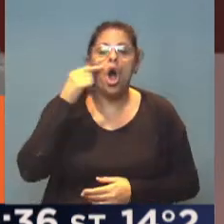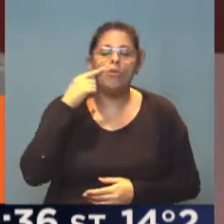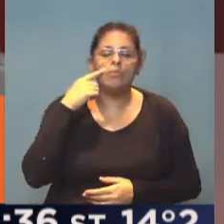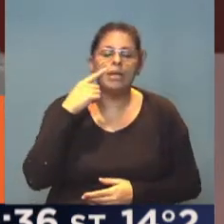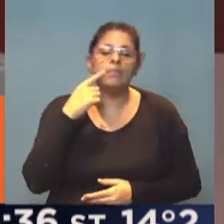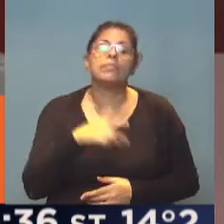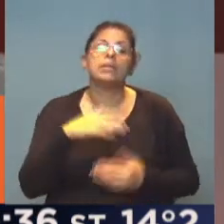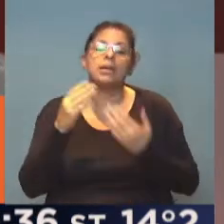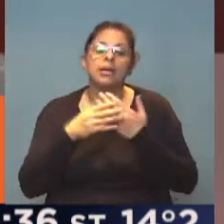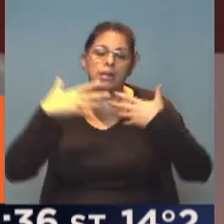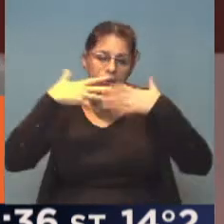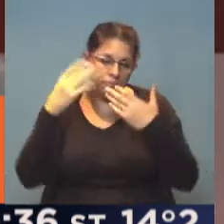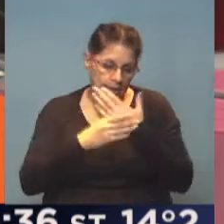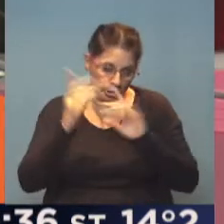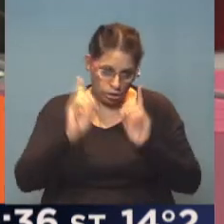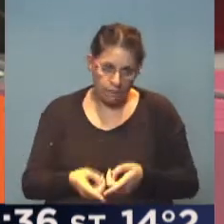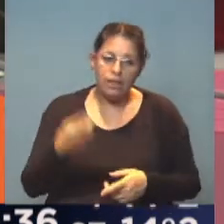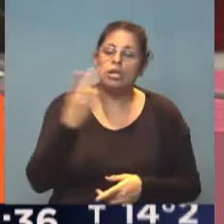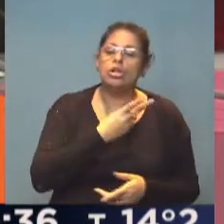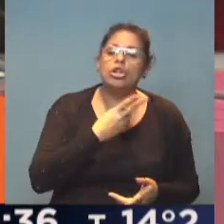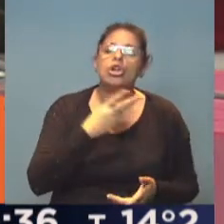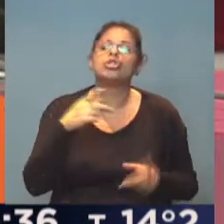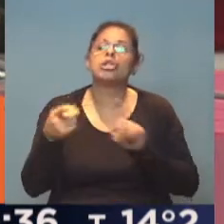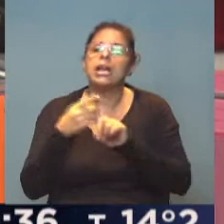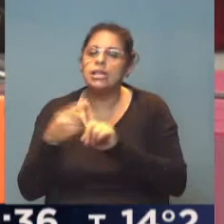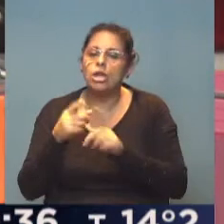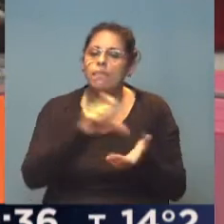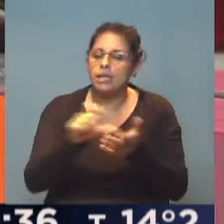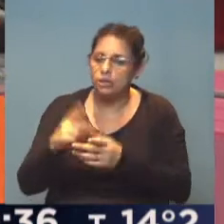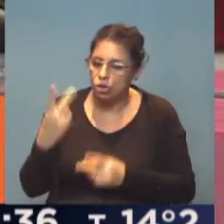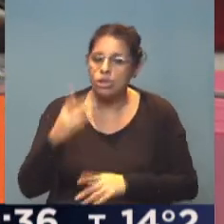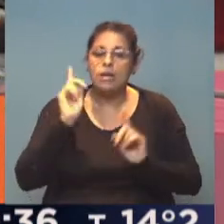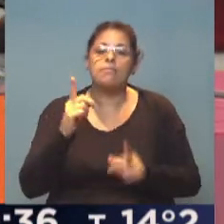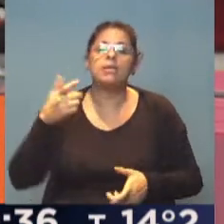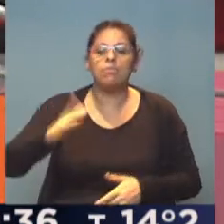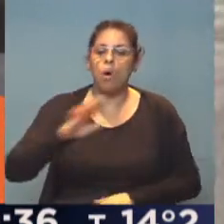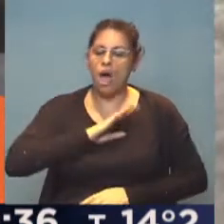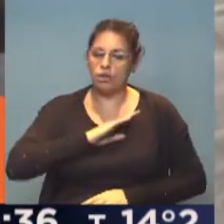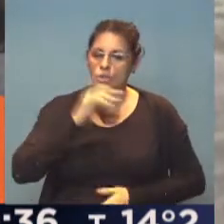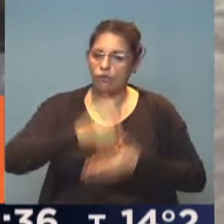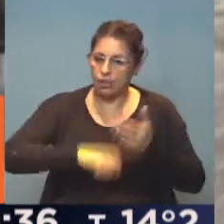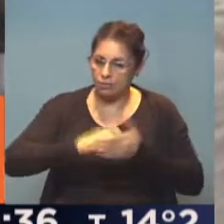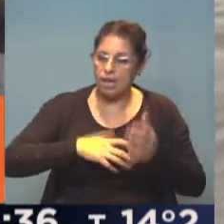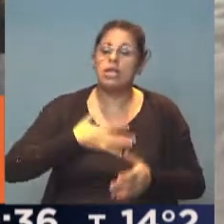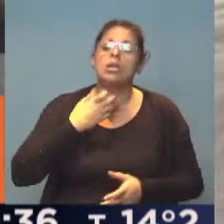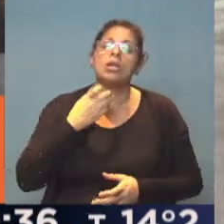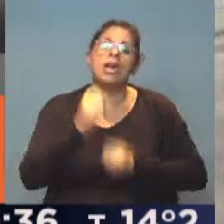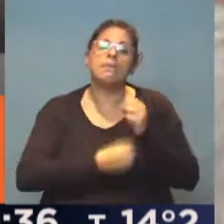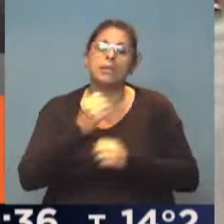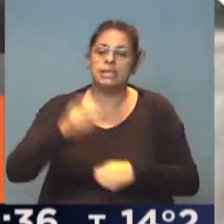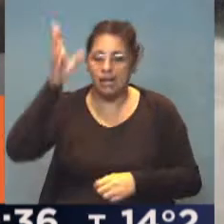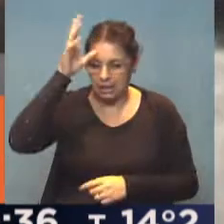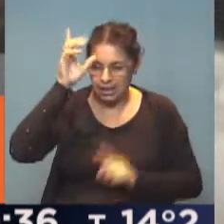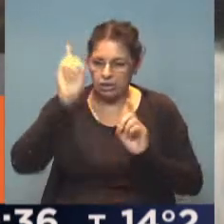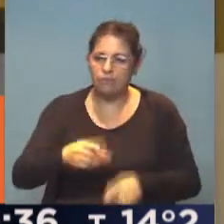en donde se destacaron los vínculos entre ambos países. En el mismo acto se firmaron acuerdos de empresas italianas con las provincias de Santa Fe